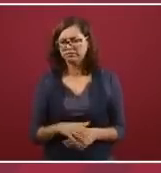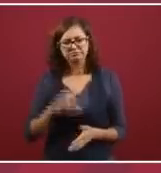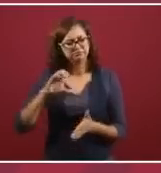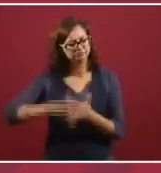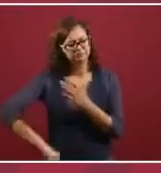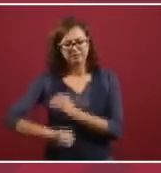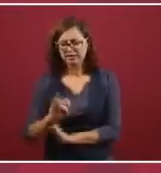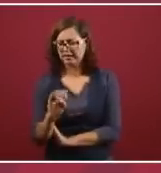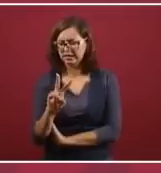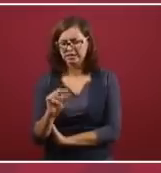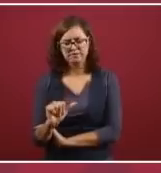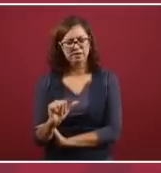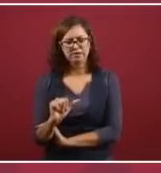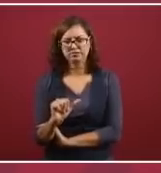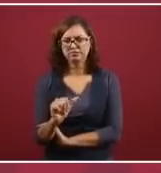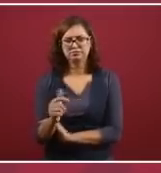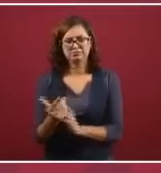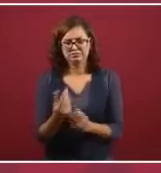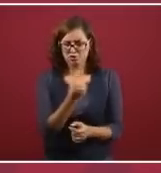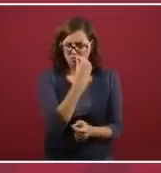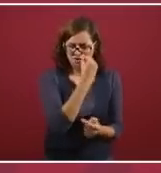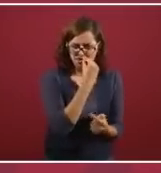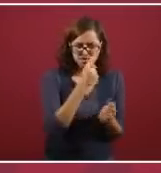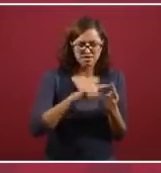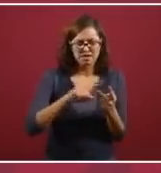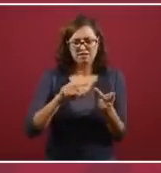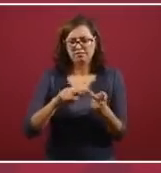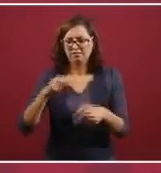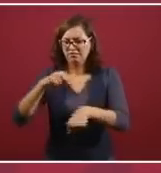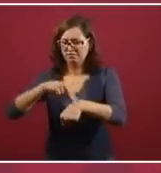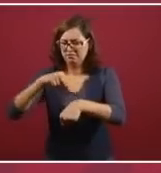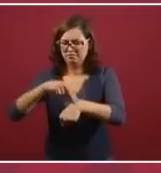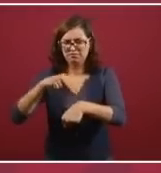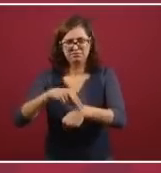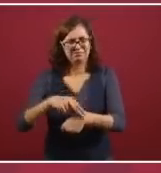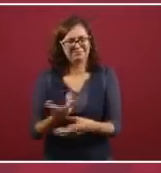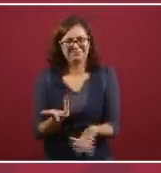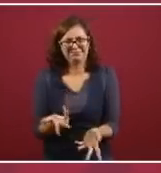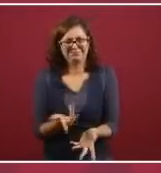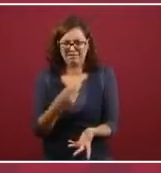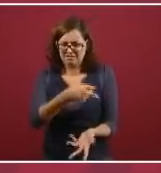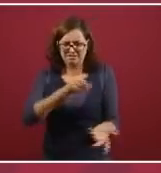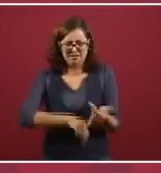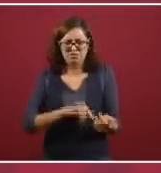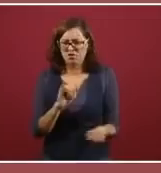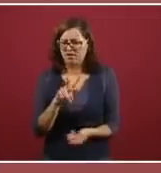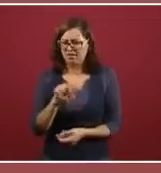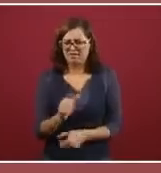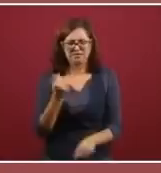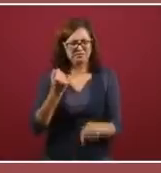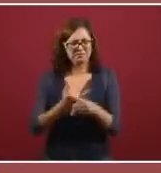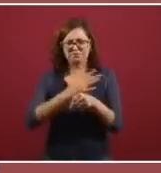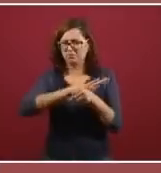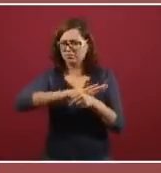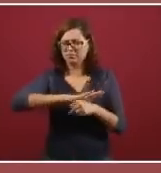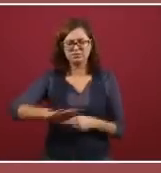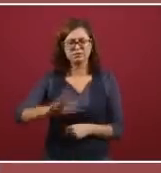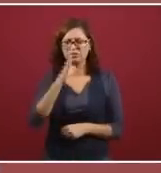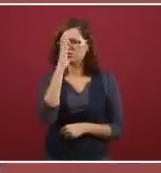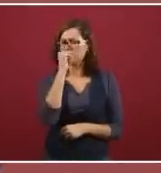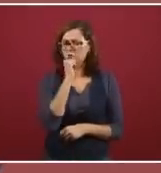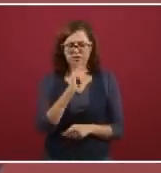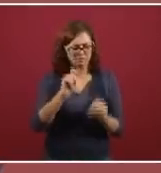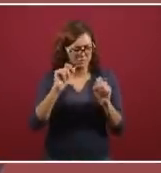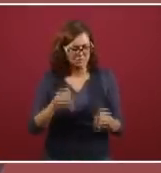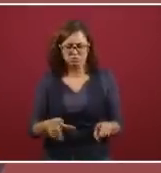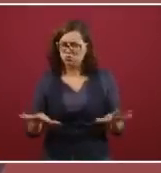en alimentos, en medicamentos, eso no va a